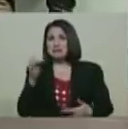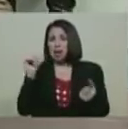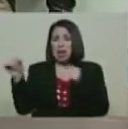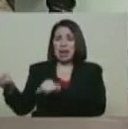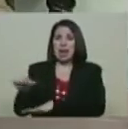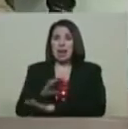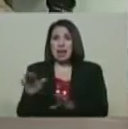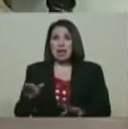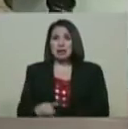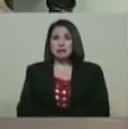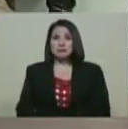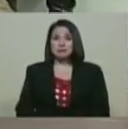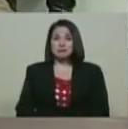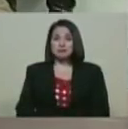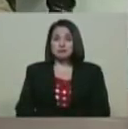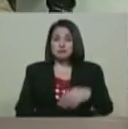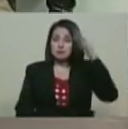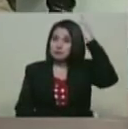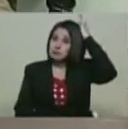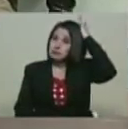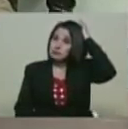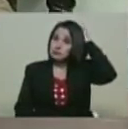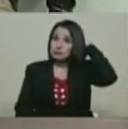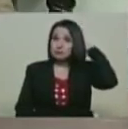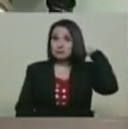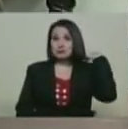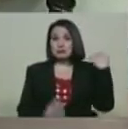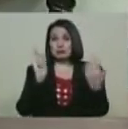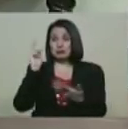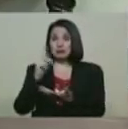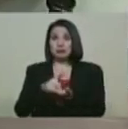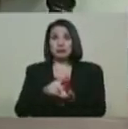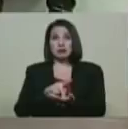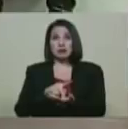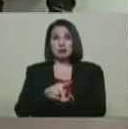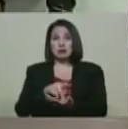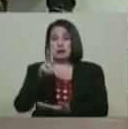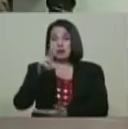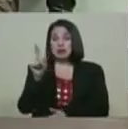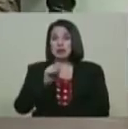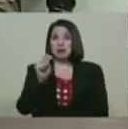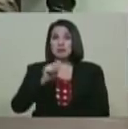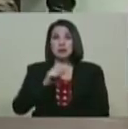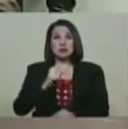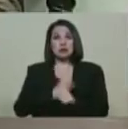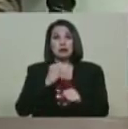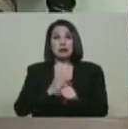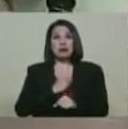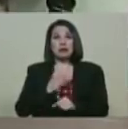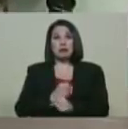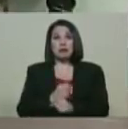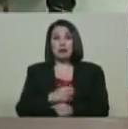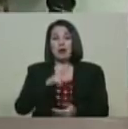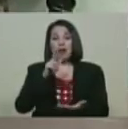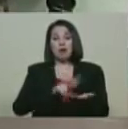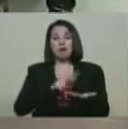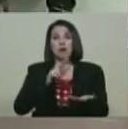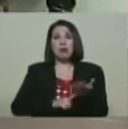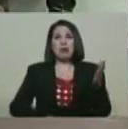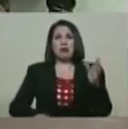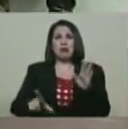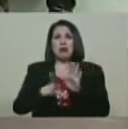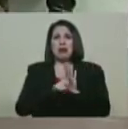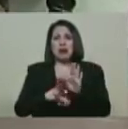total. La Asamblea Nacional Constituyente, desde su llegada, apenas con 3 meses de trabajo, ha aprobado un conjunto de